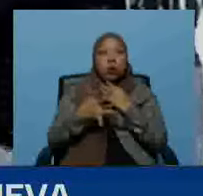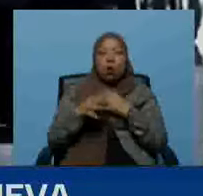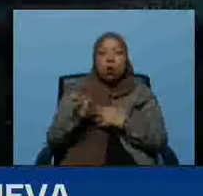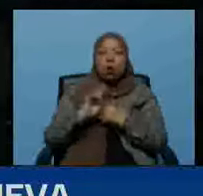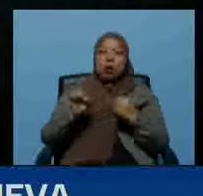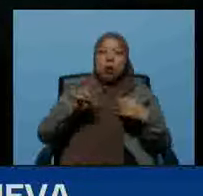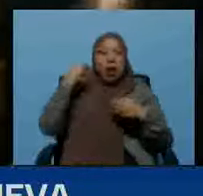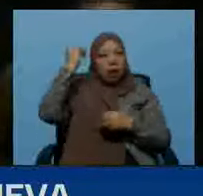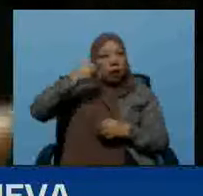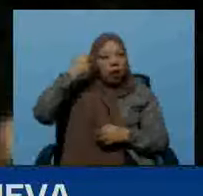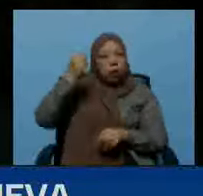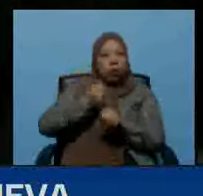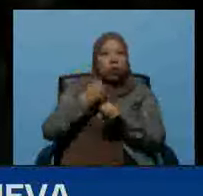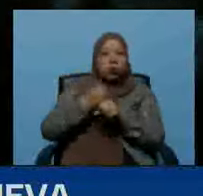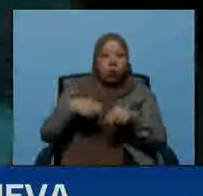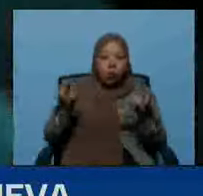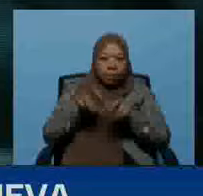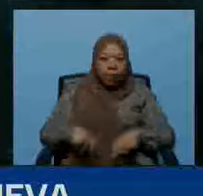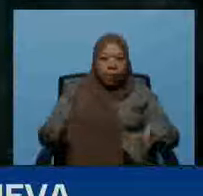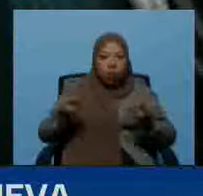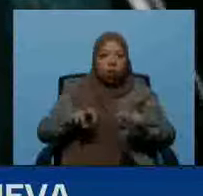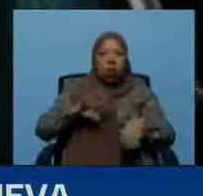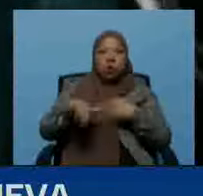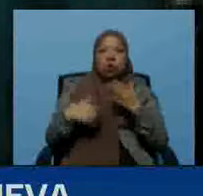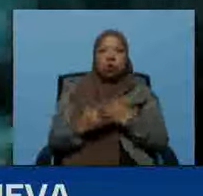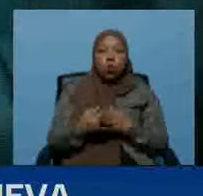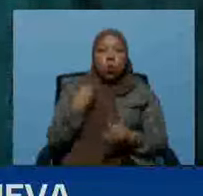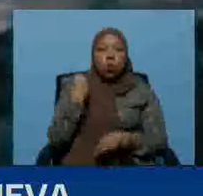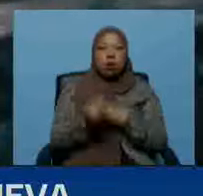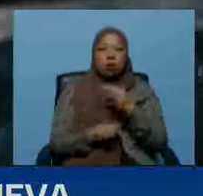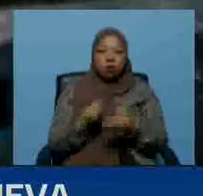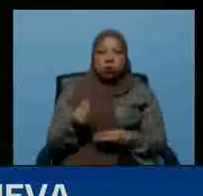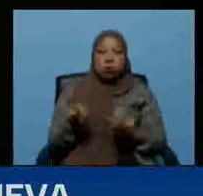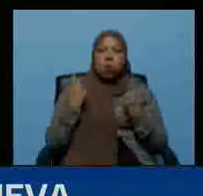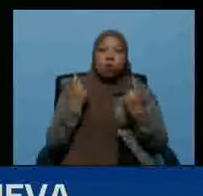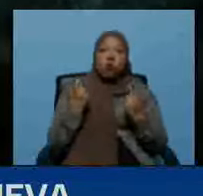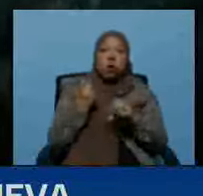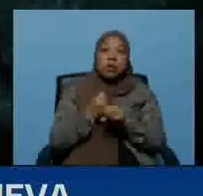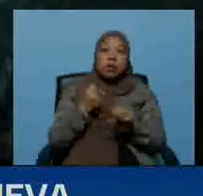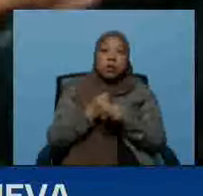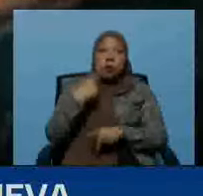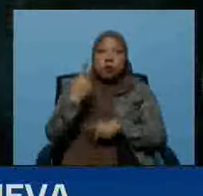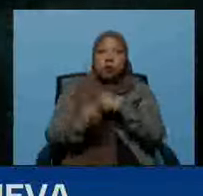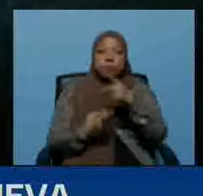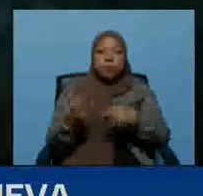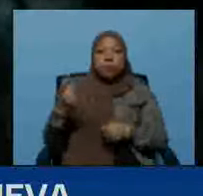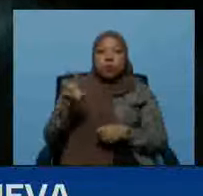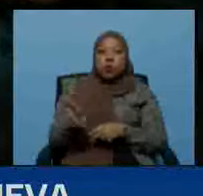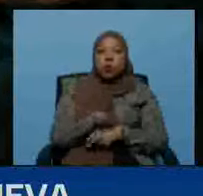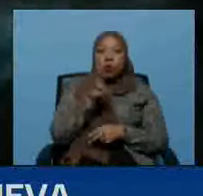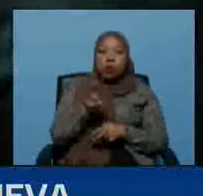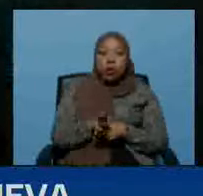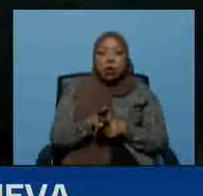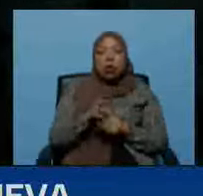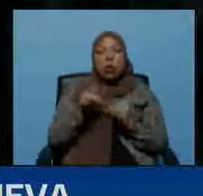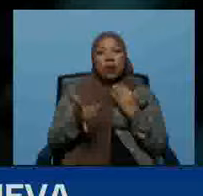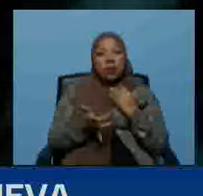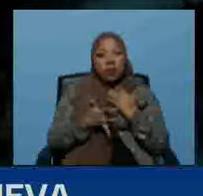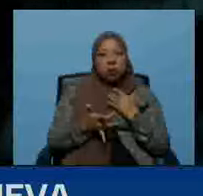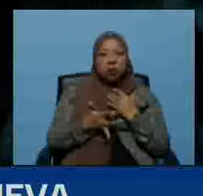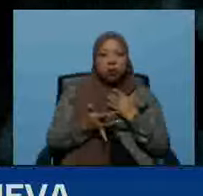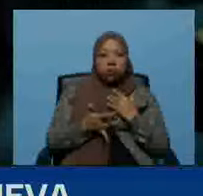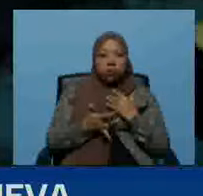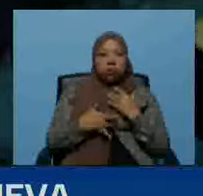tácticos, análisis e investigación de campo, resaltando el fortalecimiento en el uso de herramientas